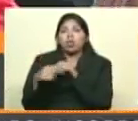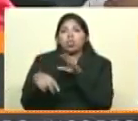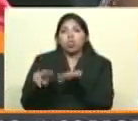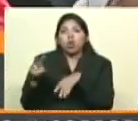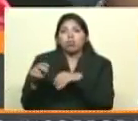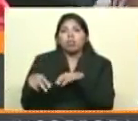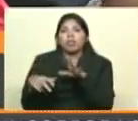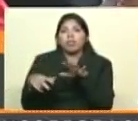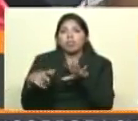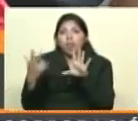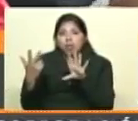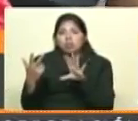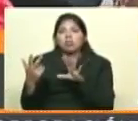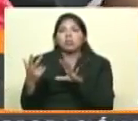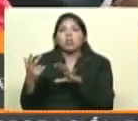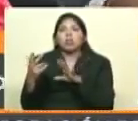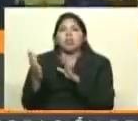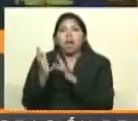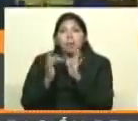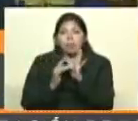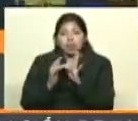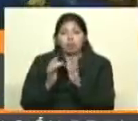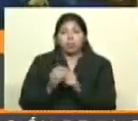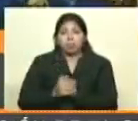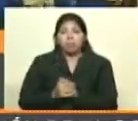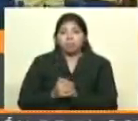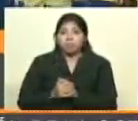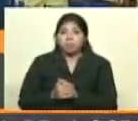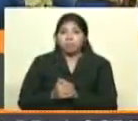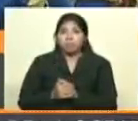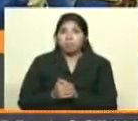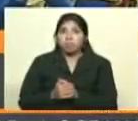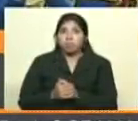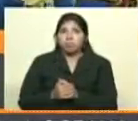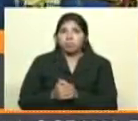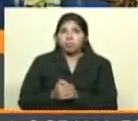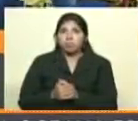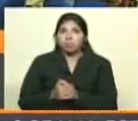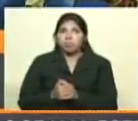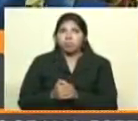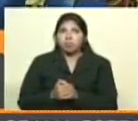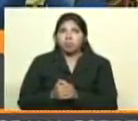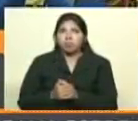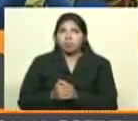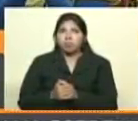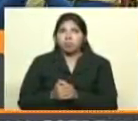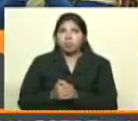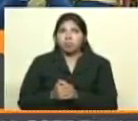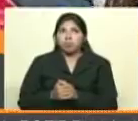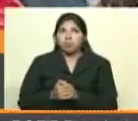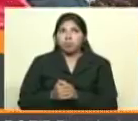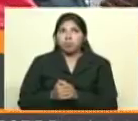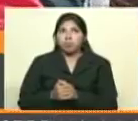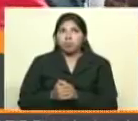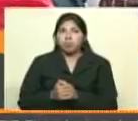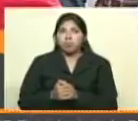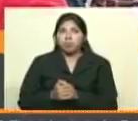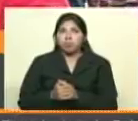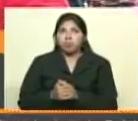más? Cada 11 tendría su 13 y su 13 es radical.